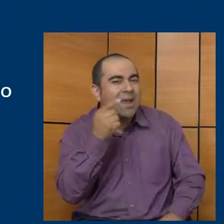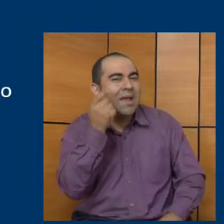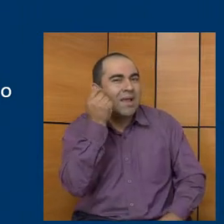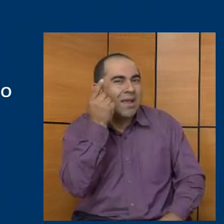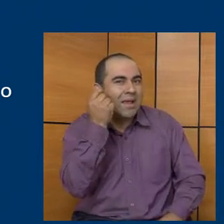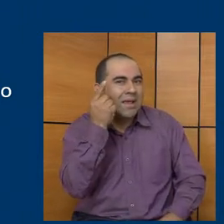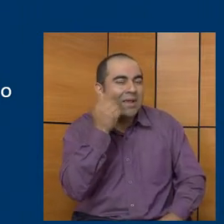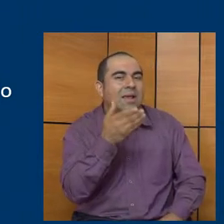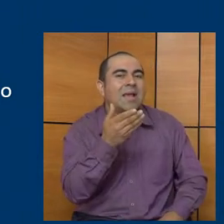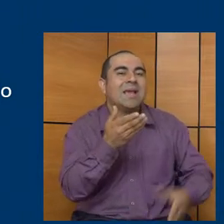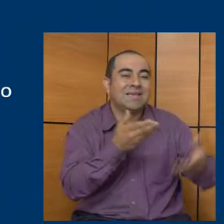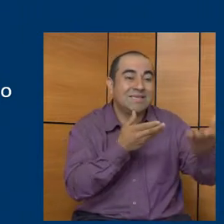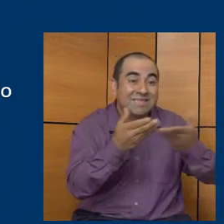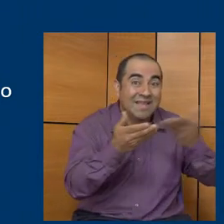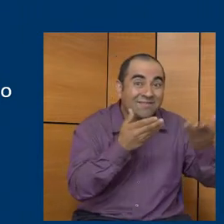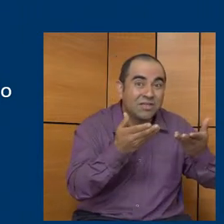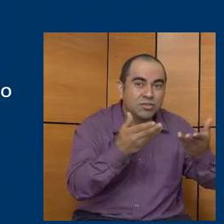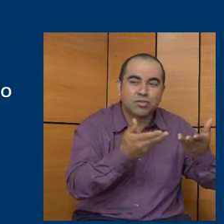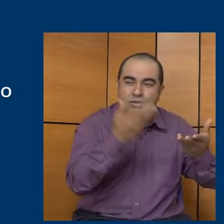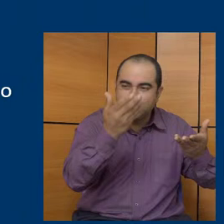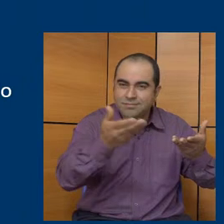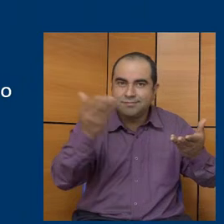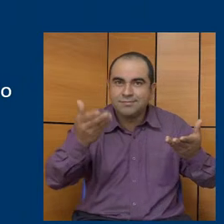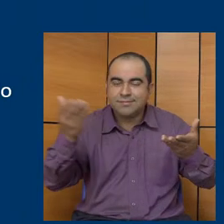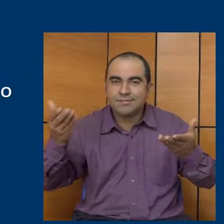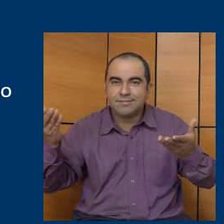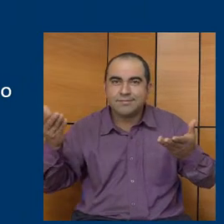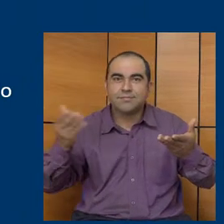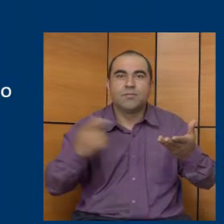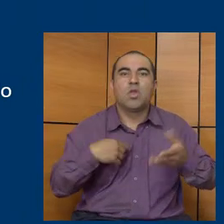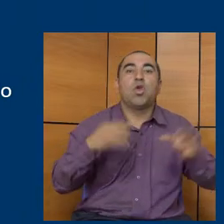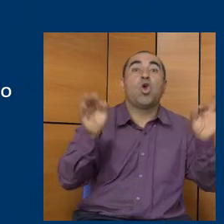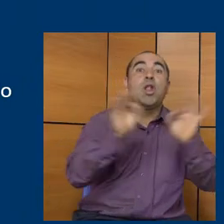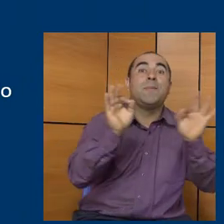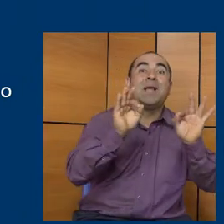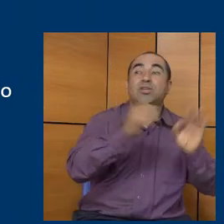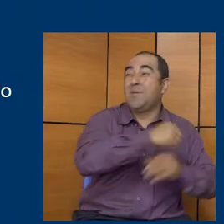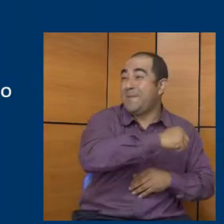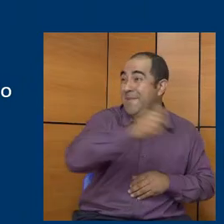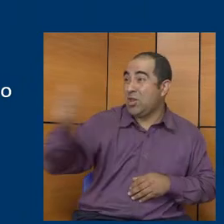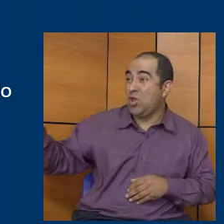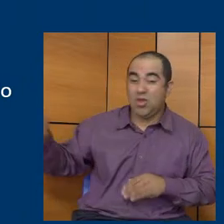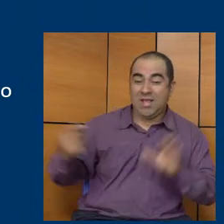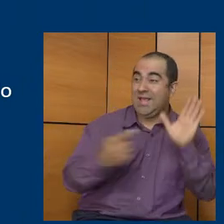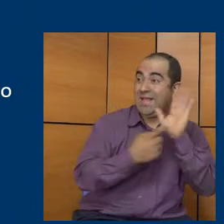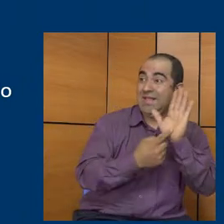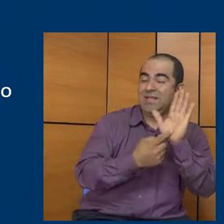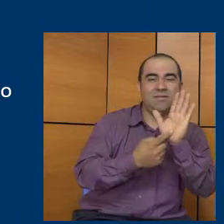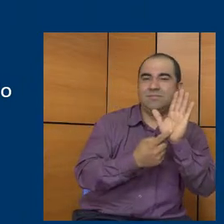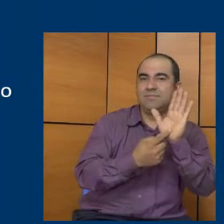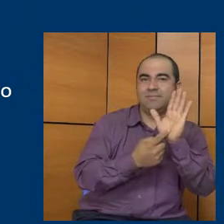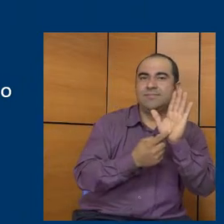hacerlo servicio a servicio. No nos vale una explicación única para todos.